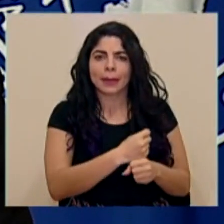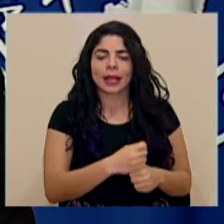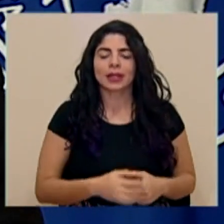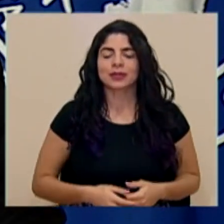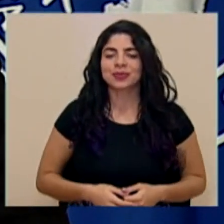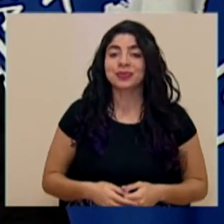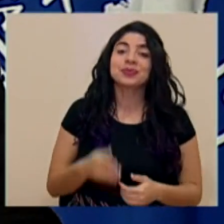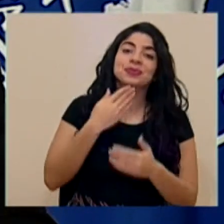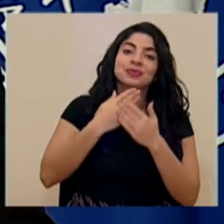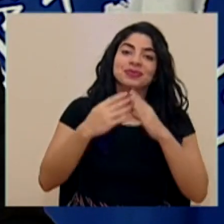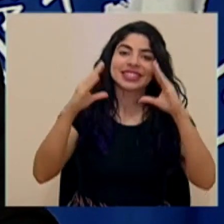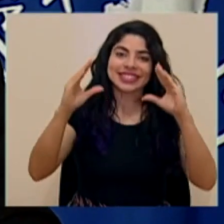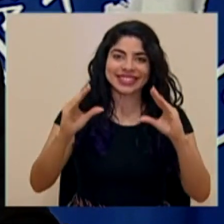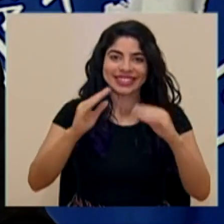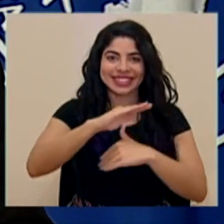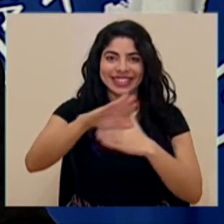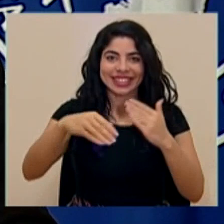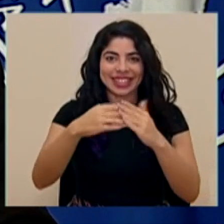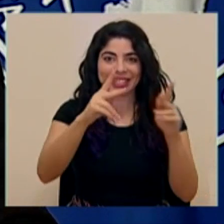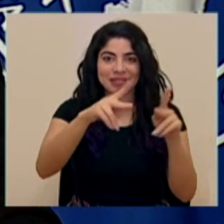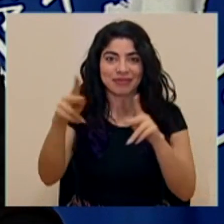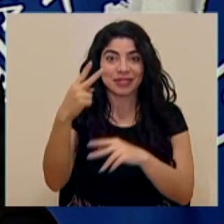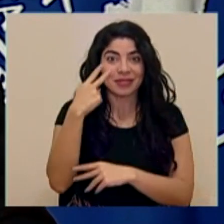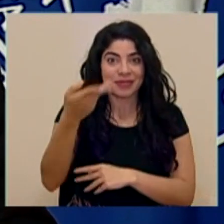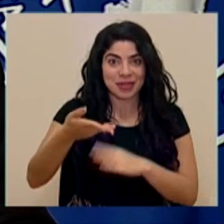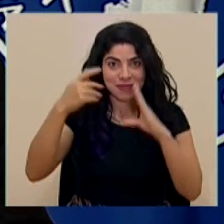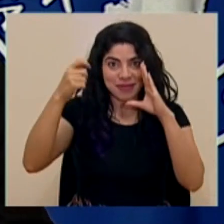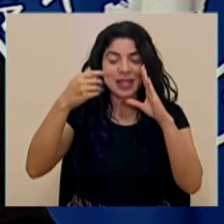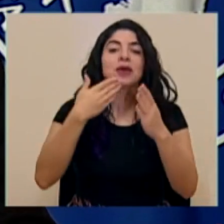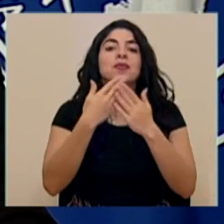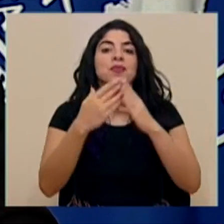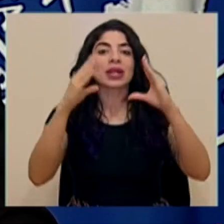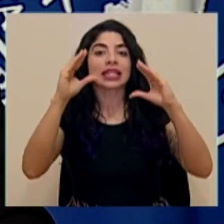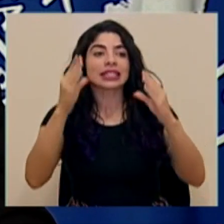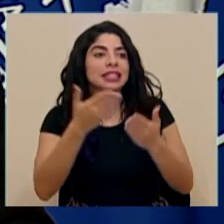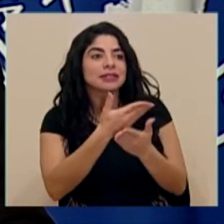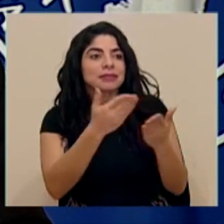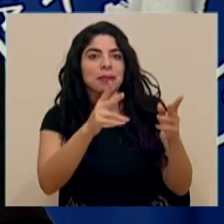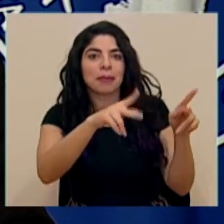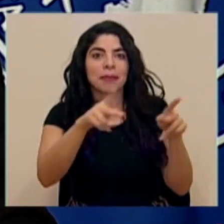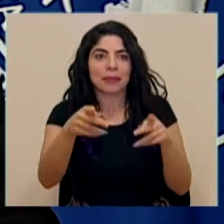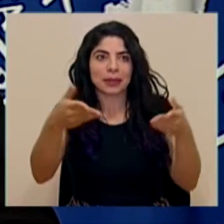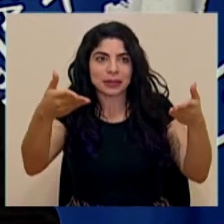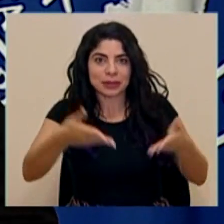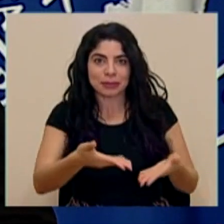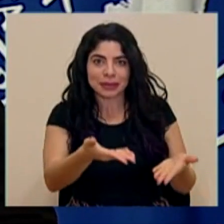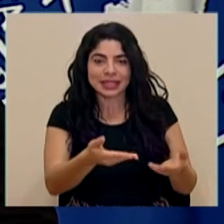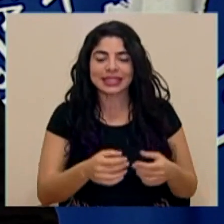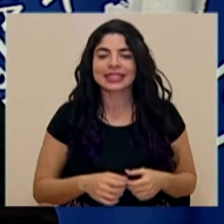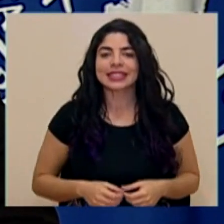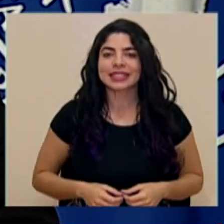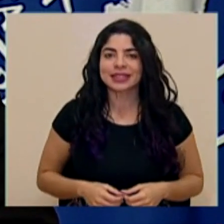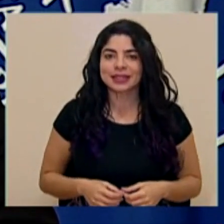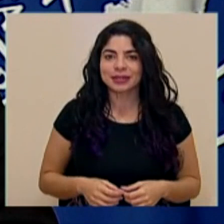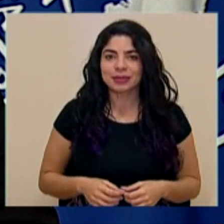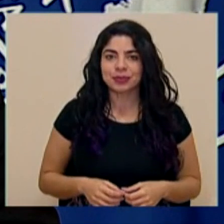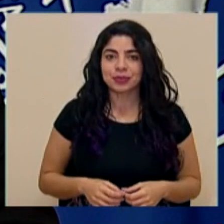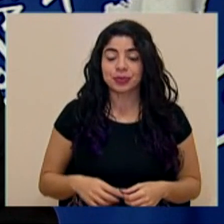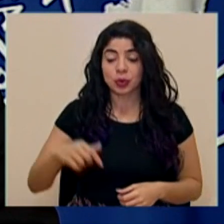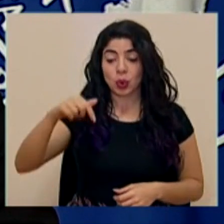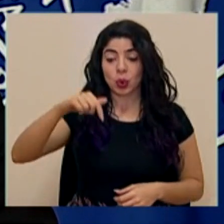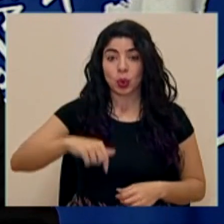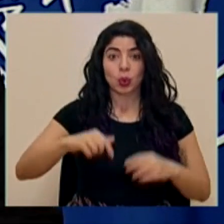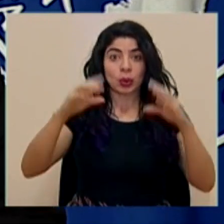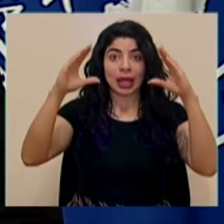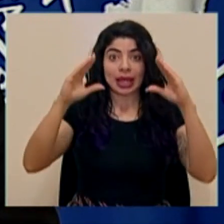Muy buenas tardes a todas las personas que siguen esta transmisión. Buenas tardes a las personas presentes en el recinto. Esta